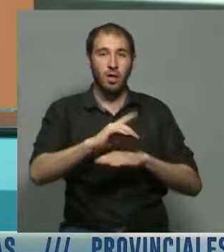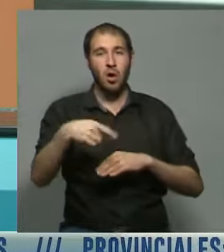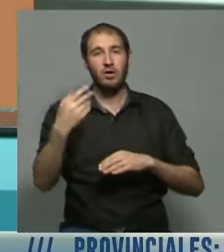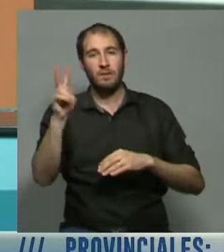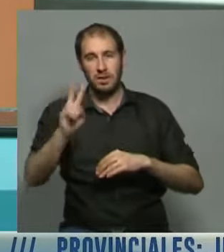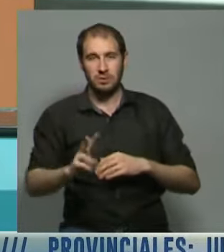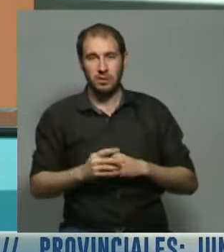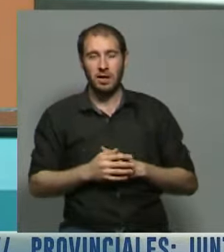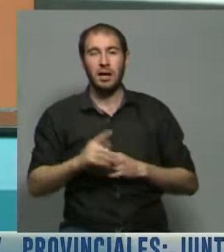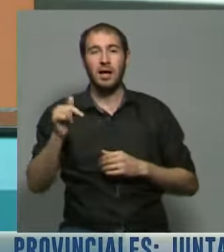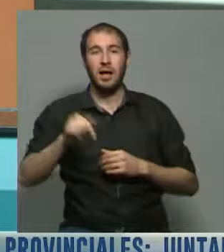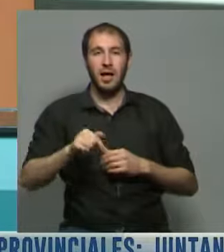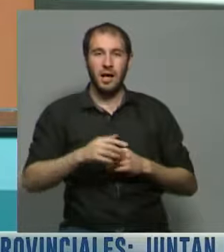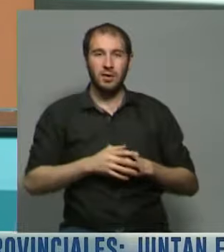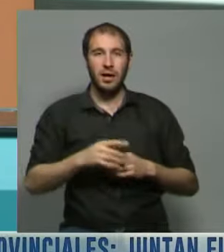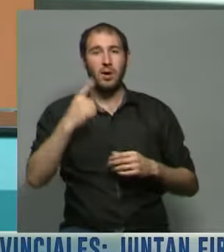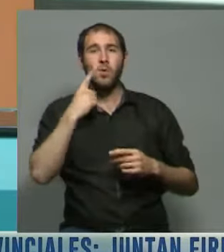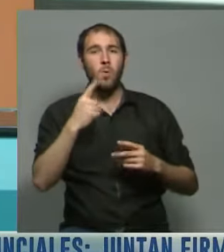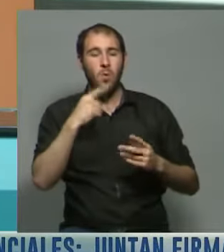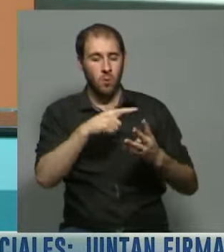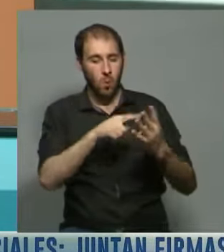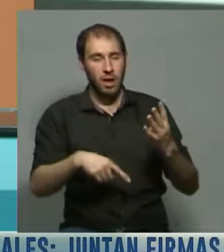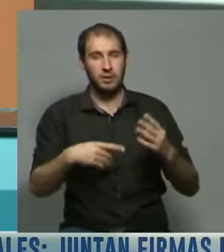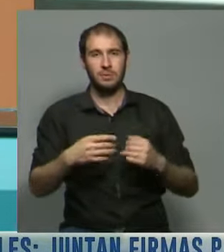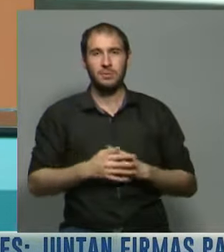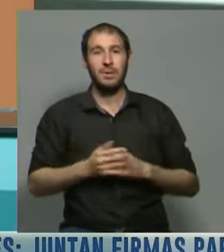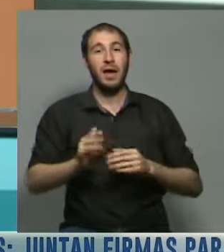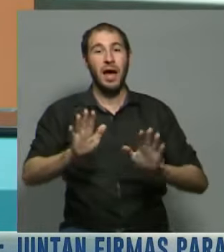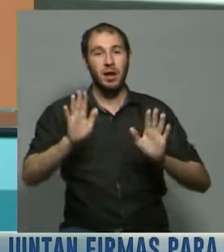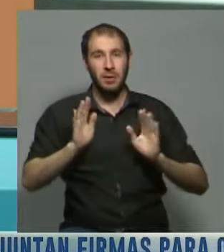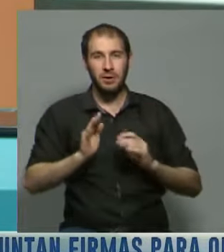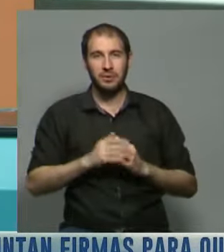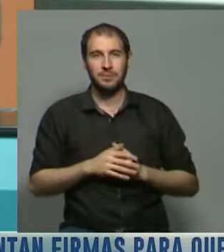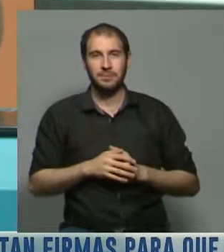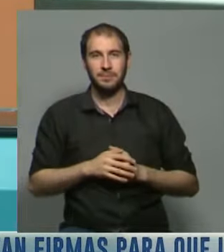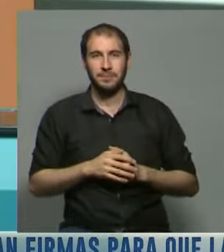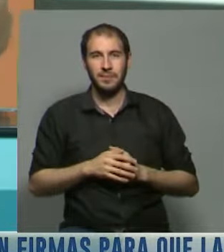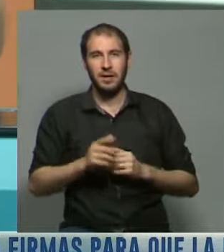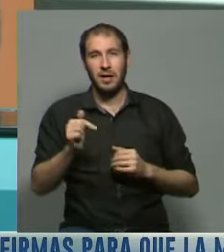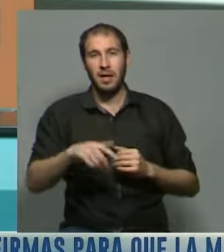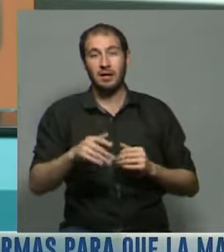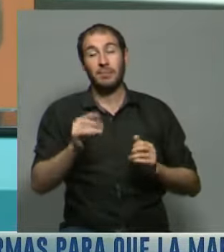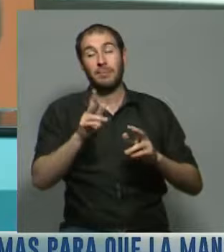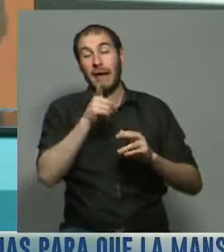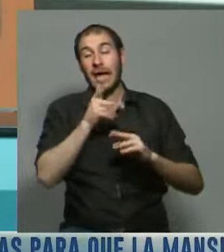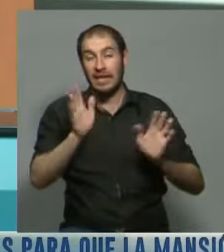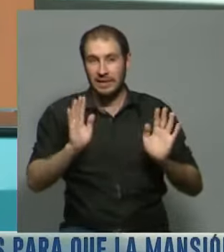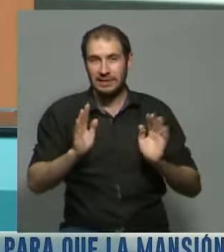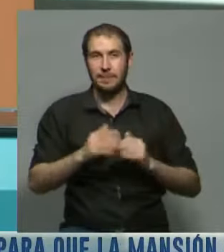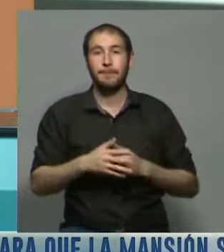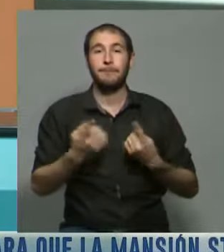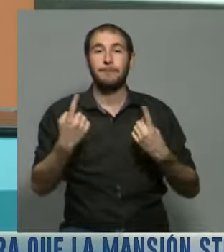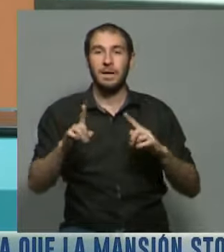Venezuela. Bueno, en esta oportunidad recibió 4 goles de Nigeria. Decíamos la posibilidad de algunos esto ya es suposición, estamos haciendo futurología,